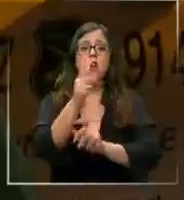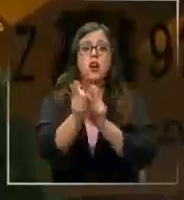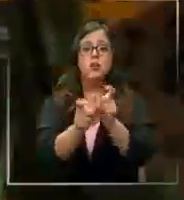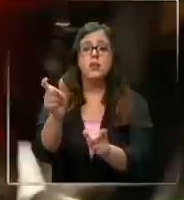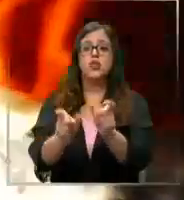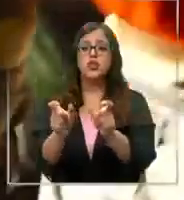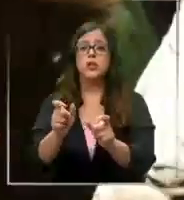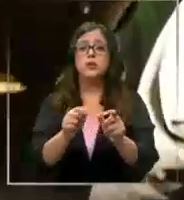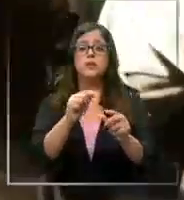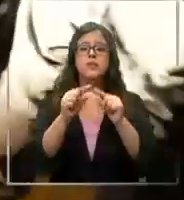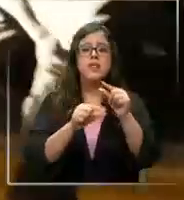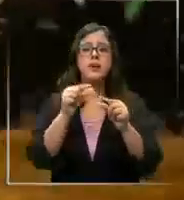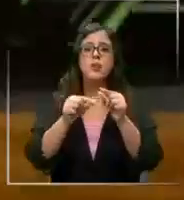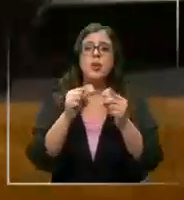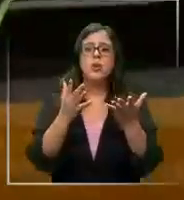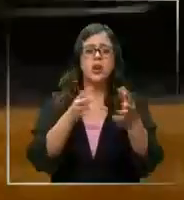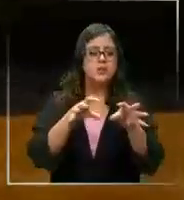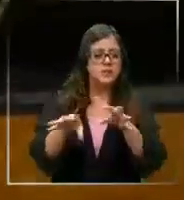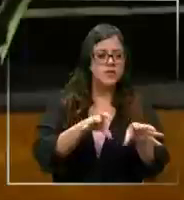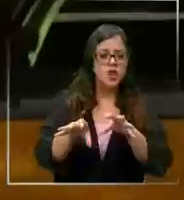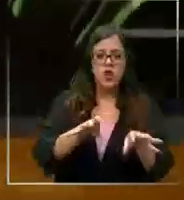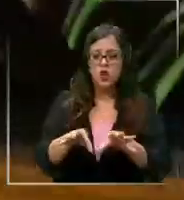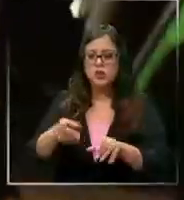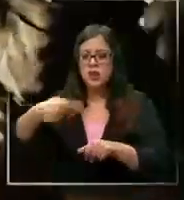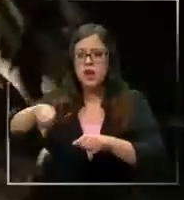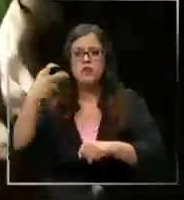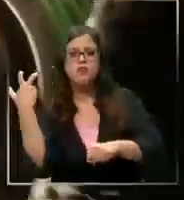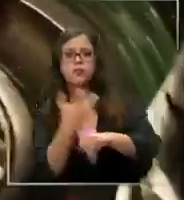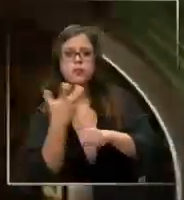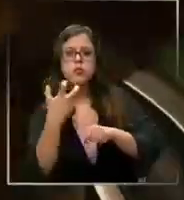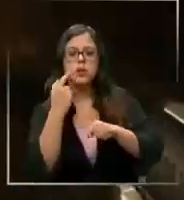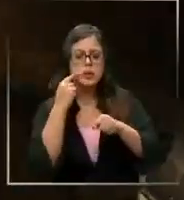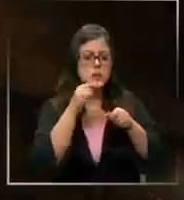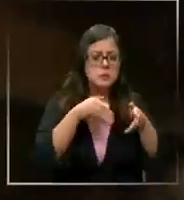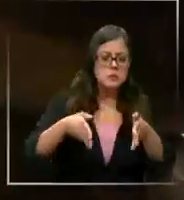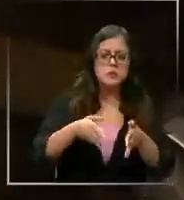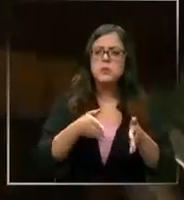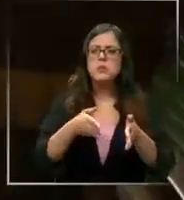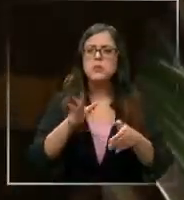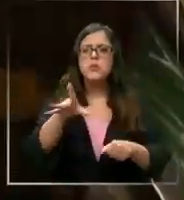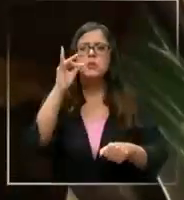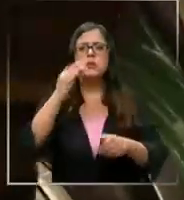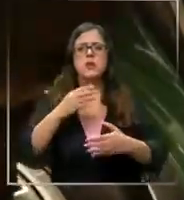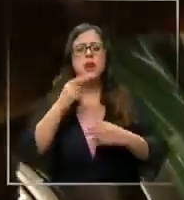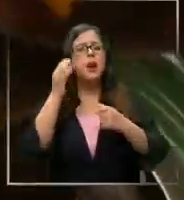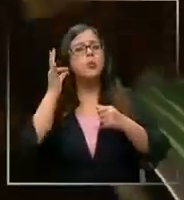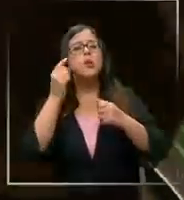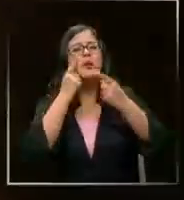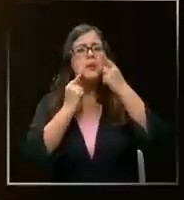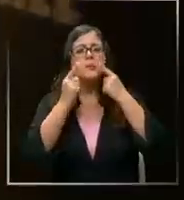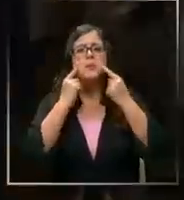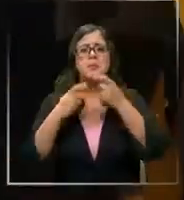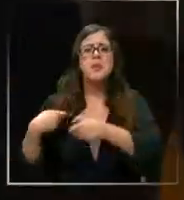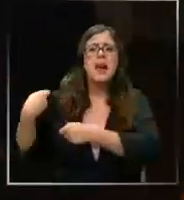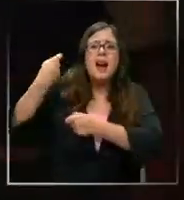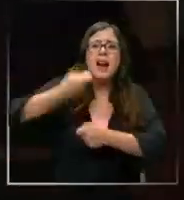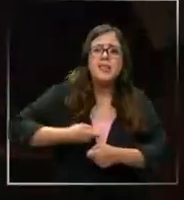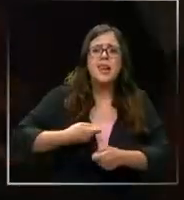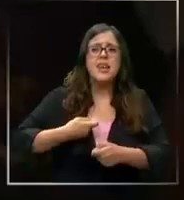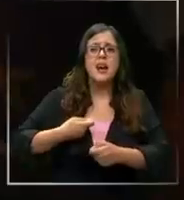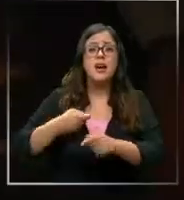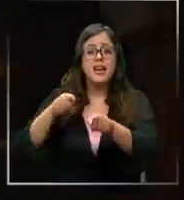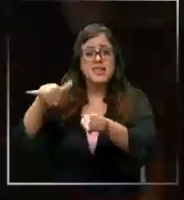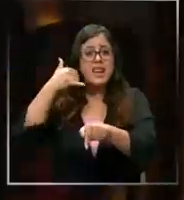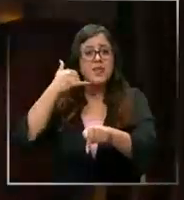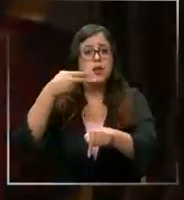personas. De a poco empiezan a aparecer las cosas que habían robado. ¿Qué encontraron? Mi cartera, se la pasé a ellos. Ya, ese es tu teléfono.